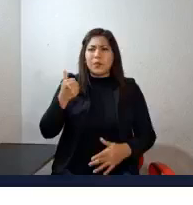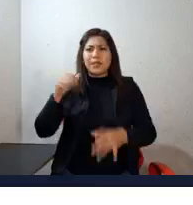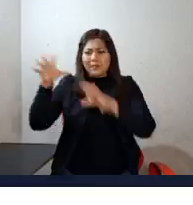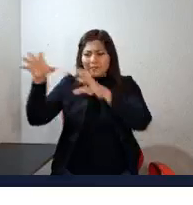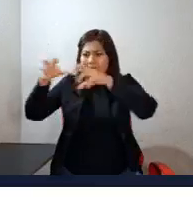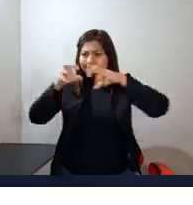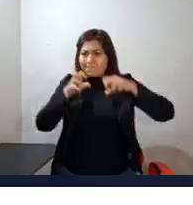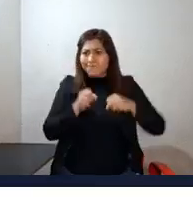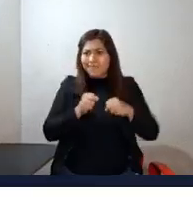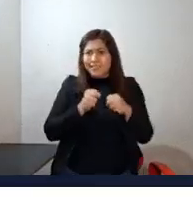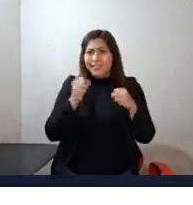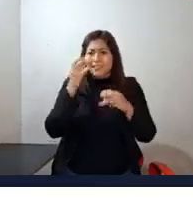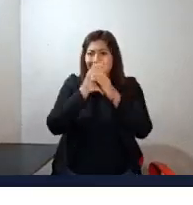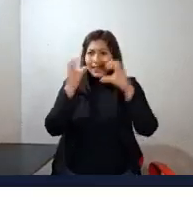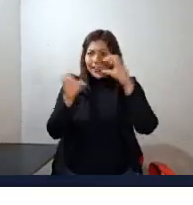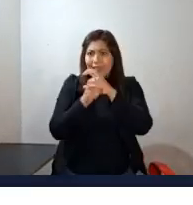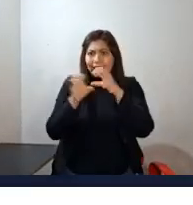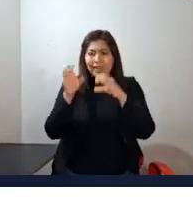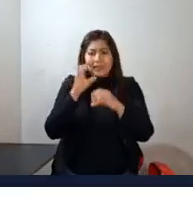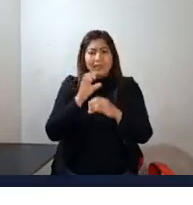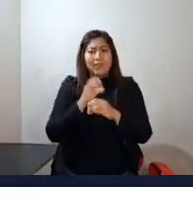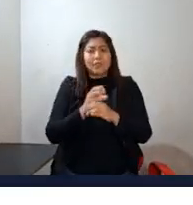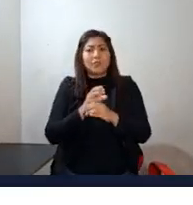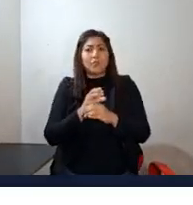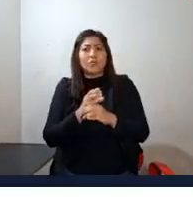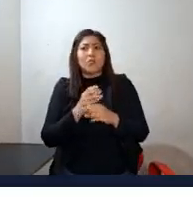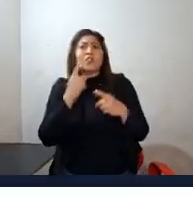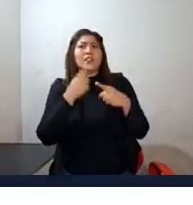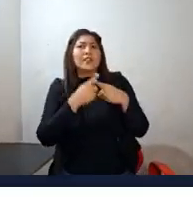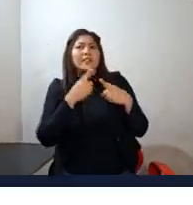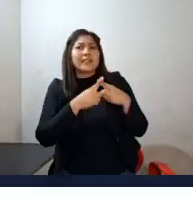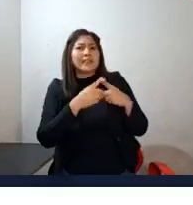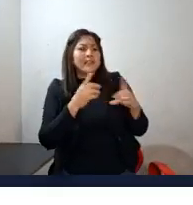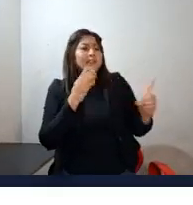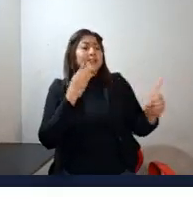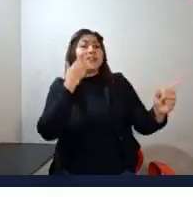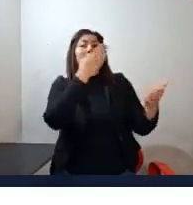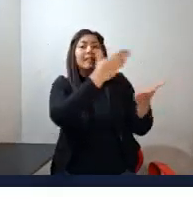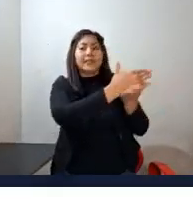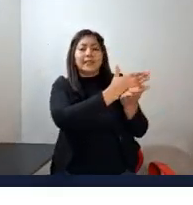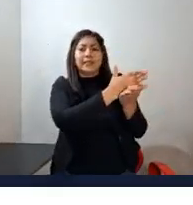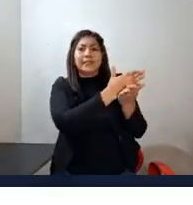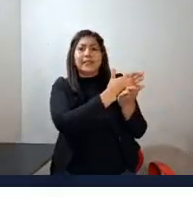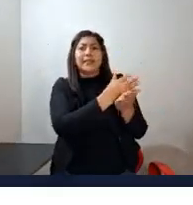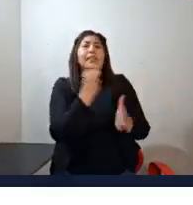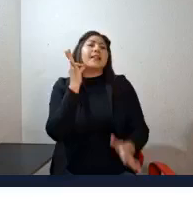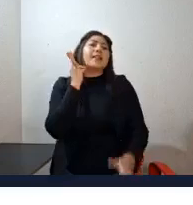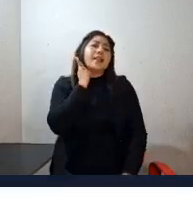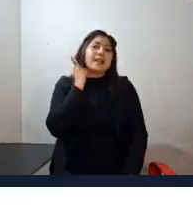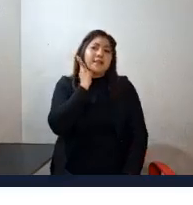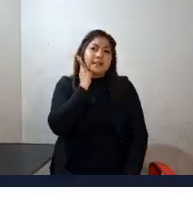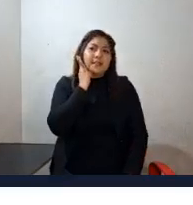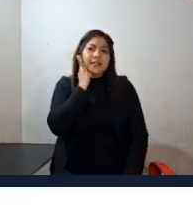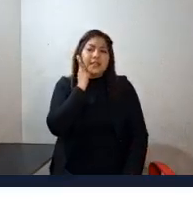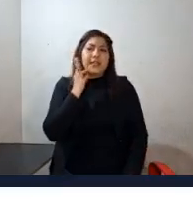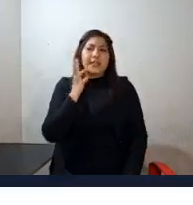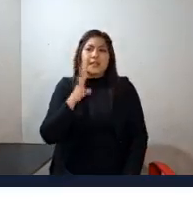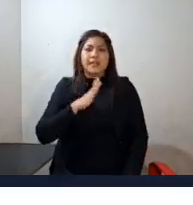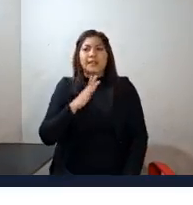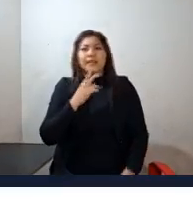Y en este caso, ¿con quien tiene que acercarse? Es con la fiscalía. O sea, las personas que tienen las escrituras y, bueno, pues